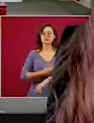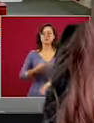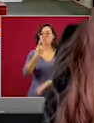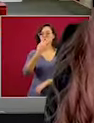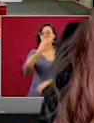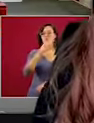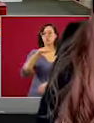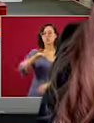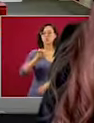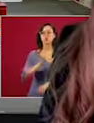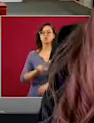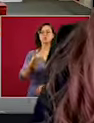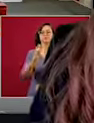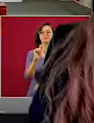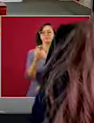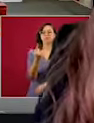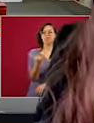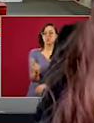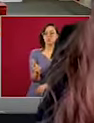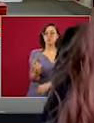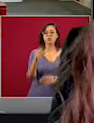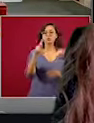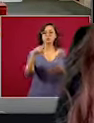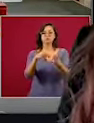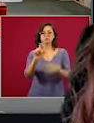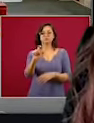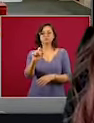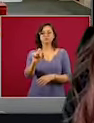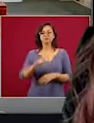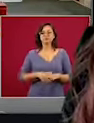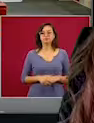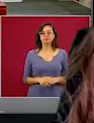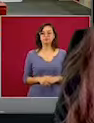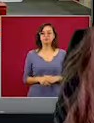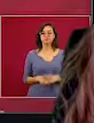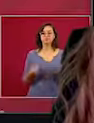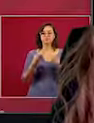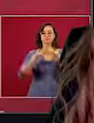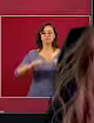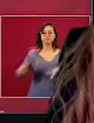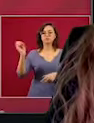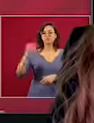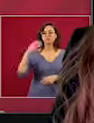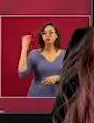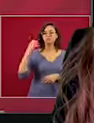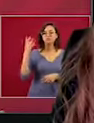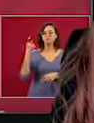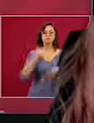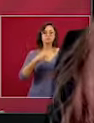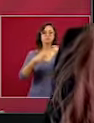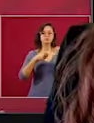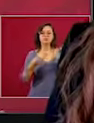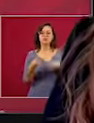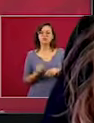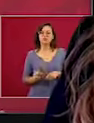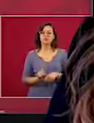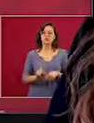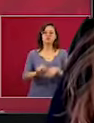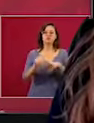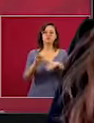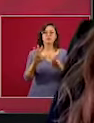Estamos en la semana epidemiológica número 28 y México ya tiene más de